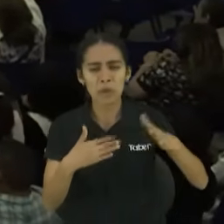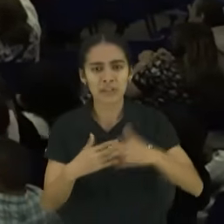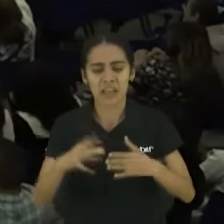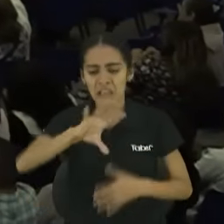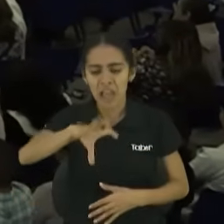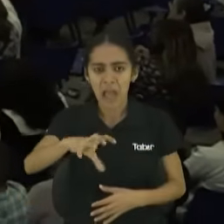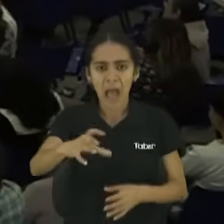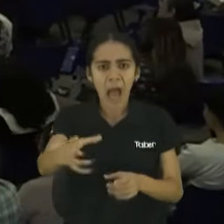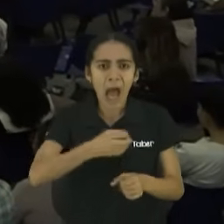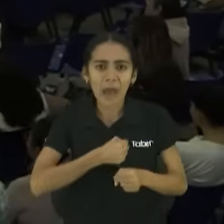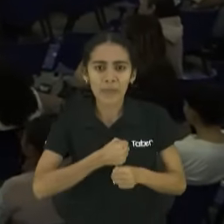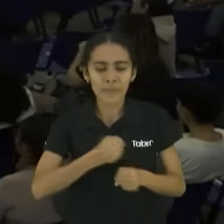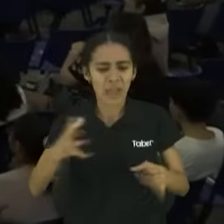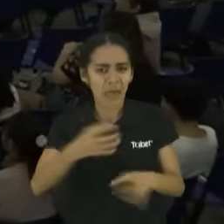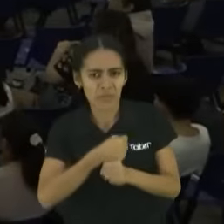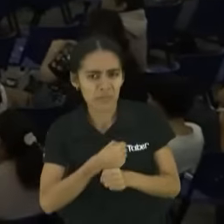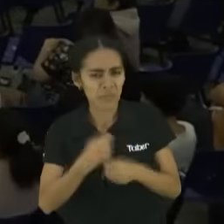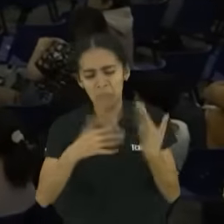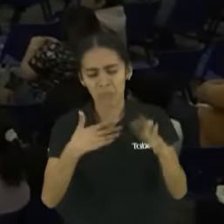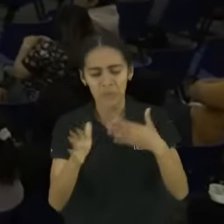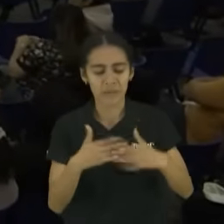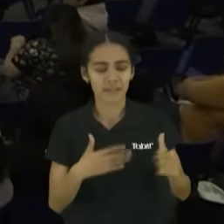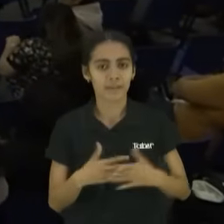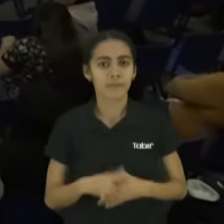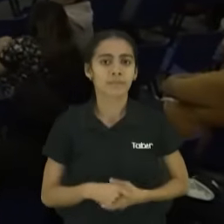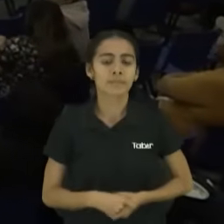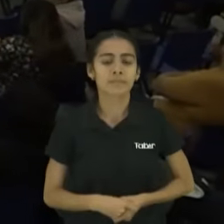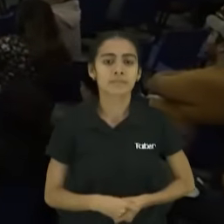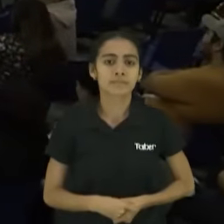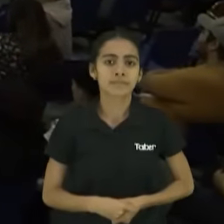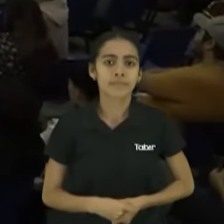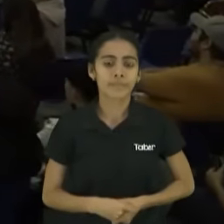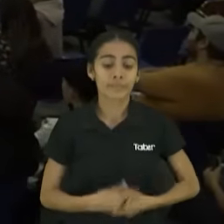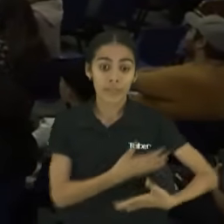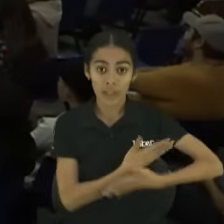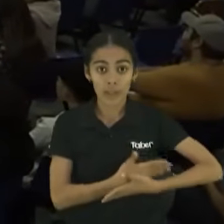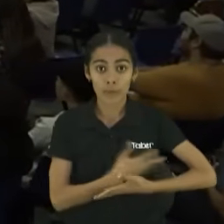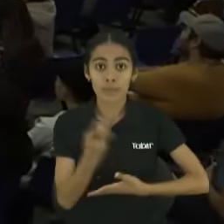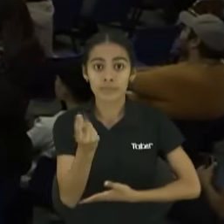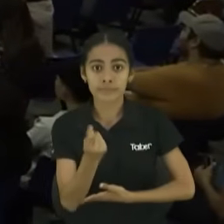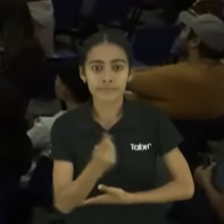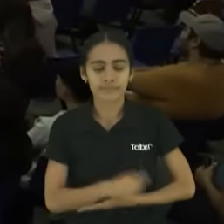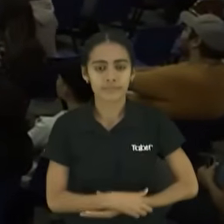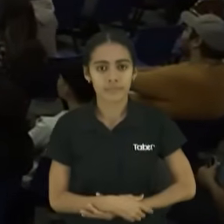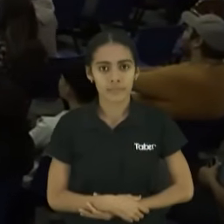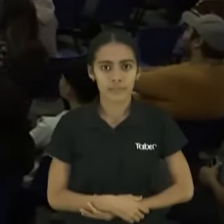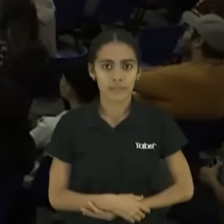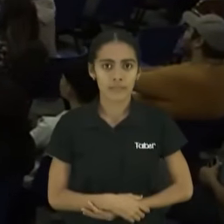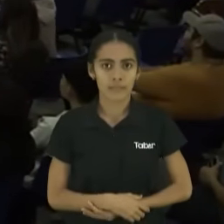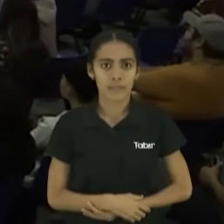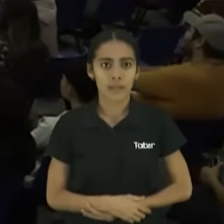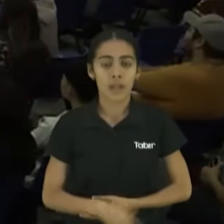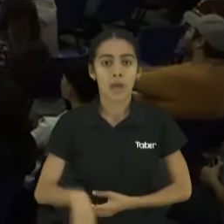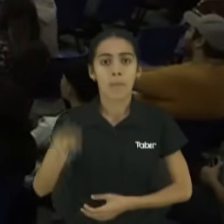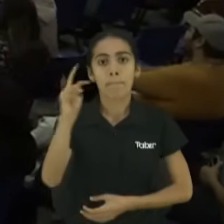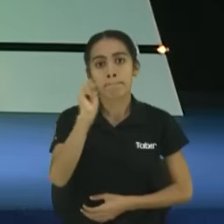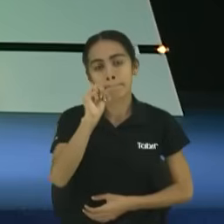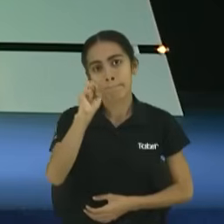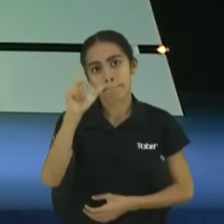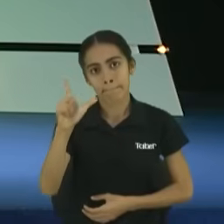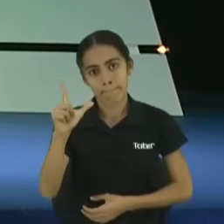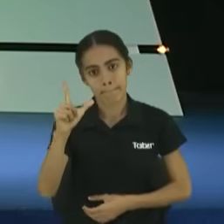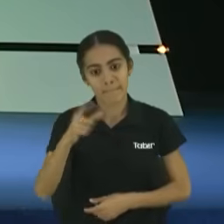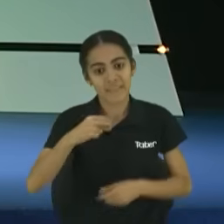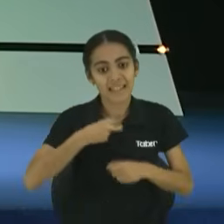Aunque lo hayas negado. Bien, ¿cuántos tienen hijos aquí? Mire, yo quiero traer algo un día miércoles de diciembre,